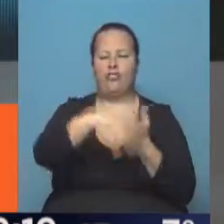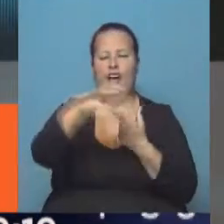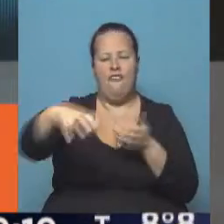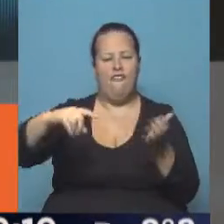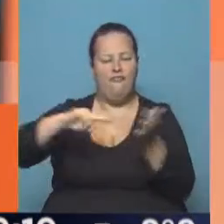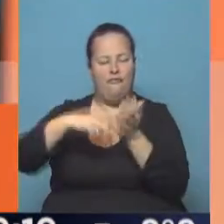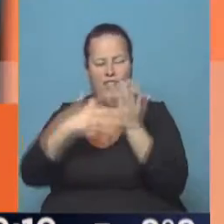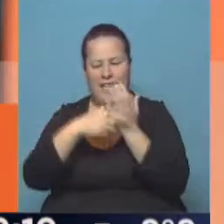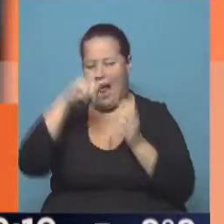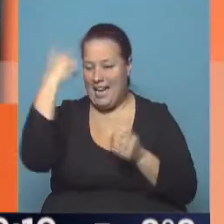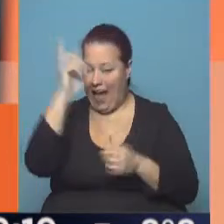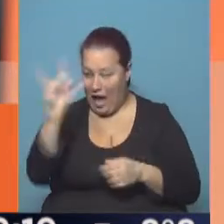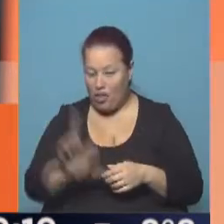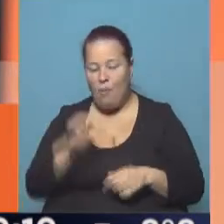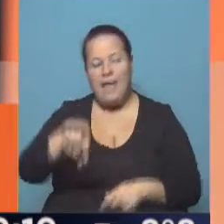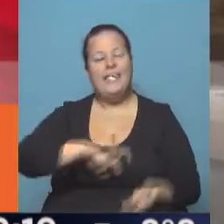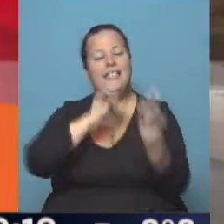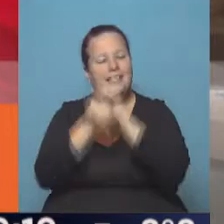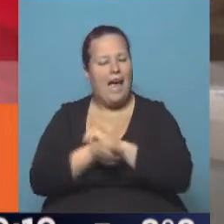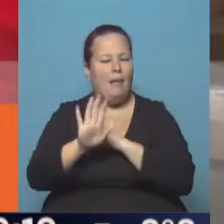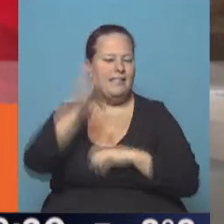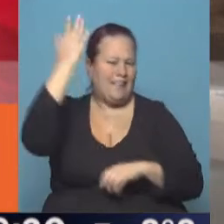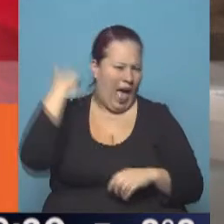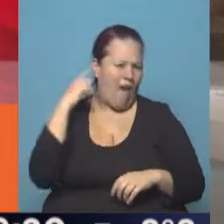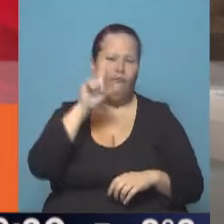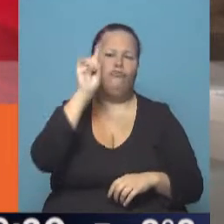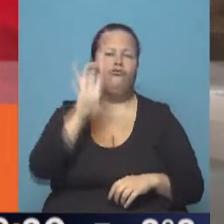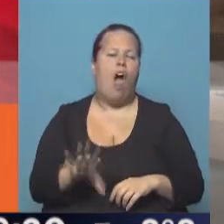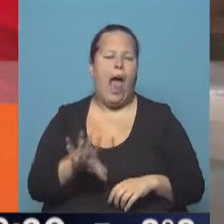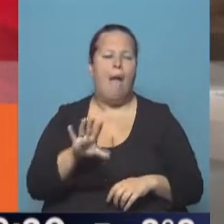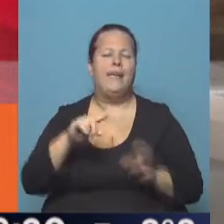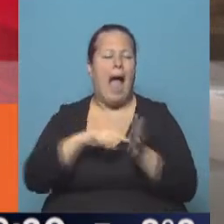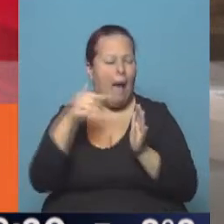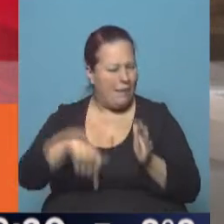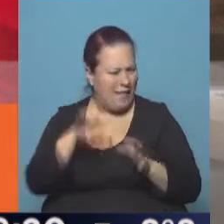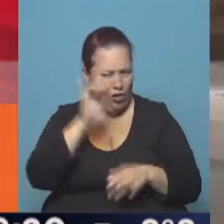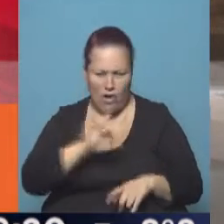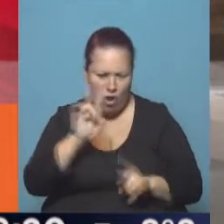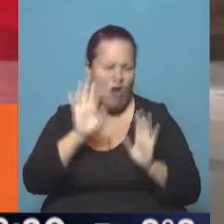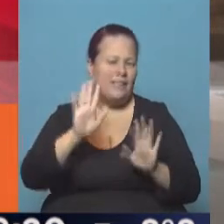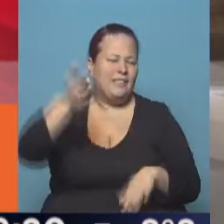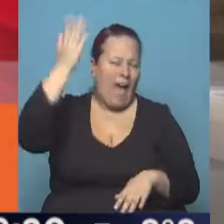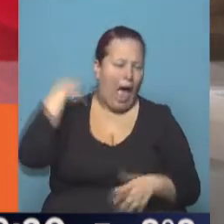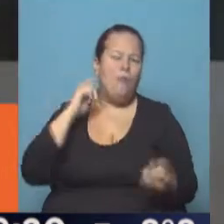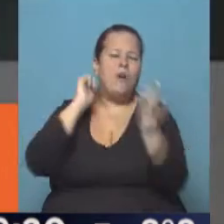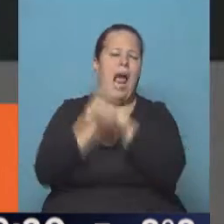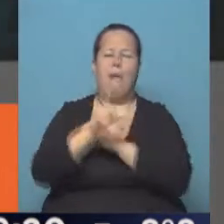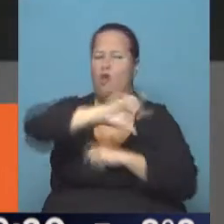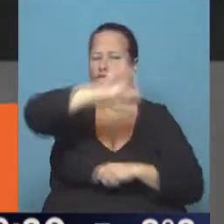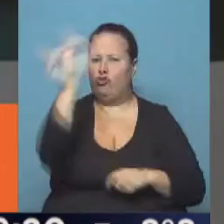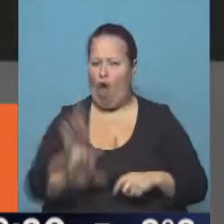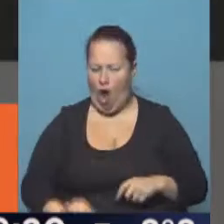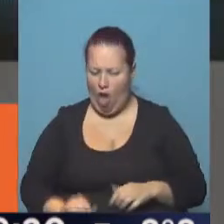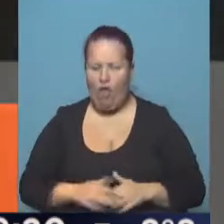fiscalías a nivel nacional, porque este cambio se viene haciendo no solamente a nivel de la Ciudad Autónoma de Buenos Aires, sino que es un cambio a nivel federal,